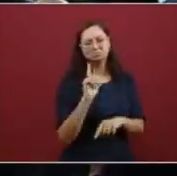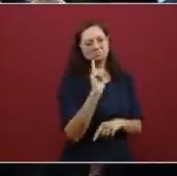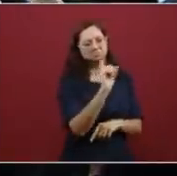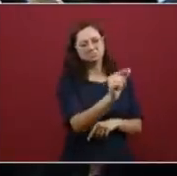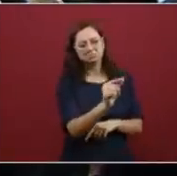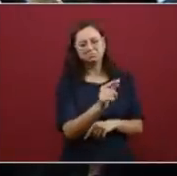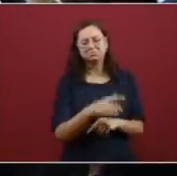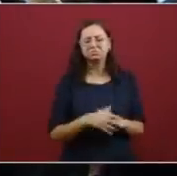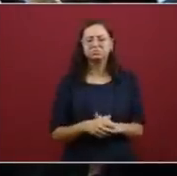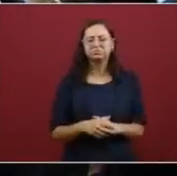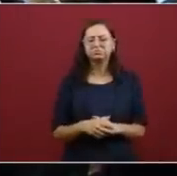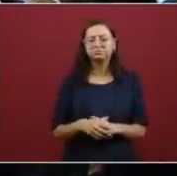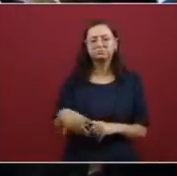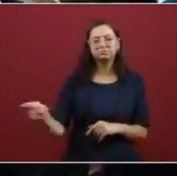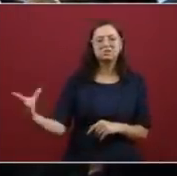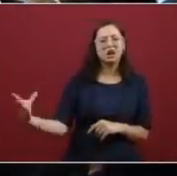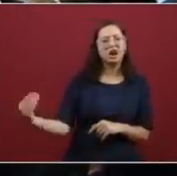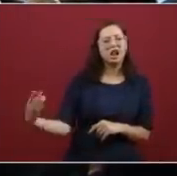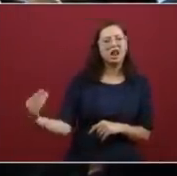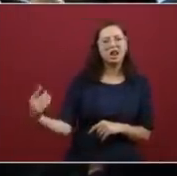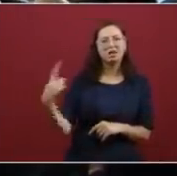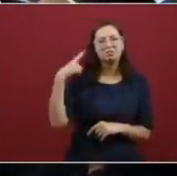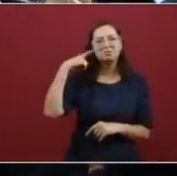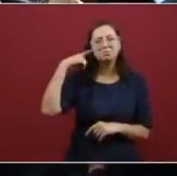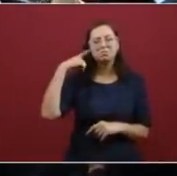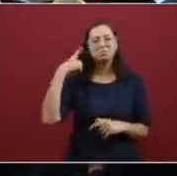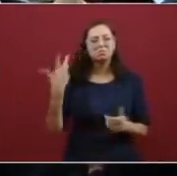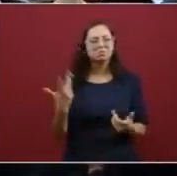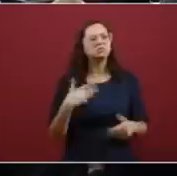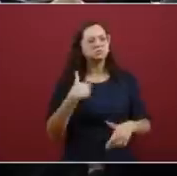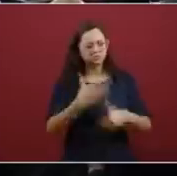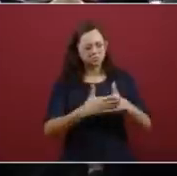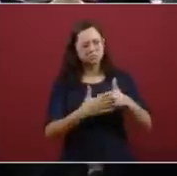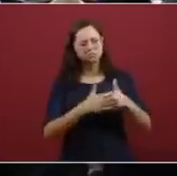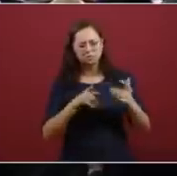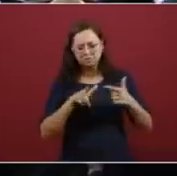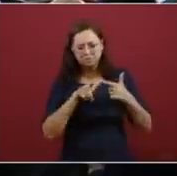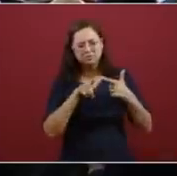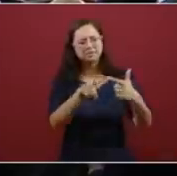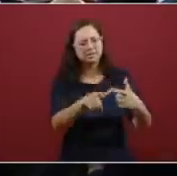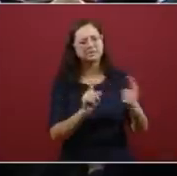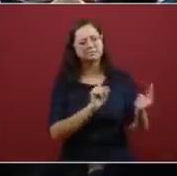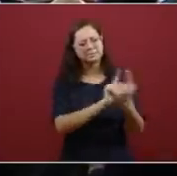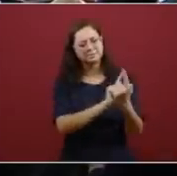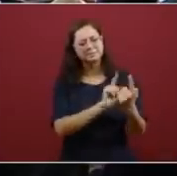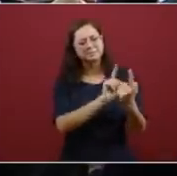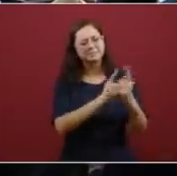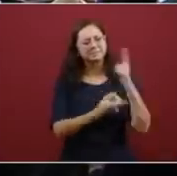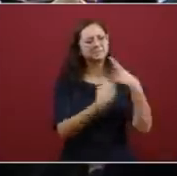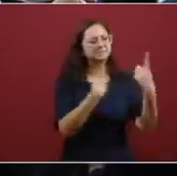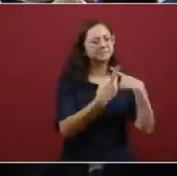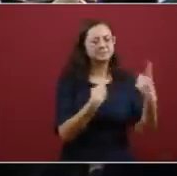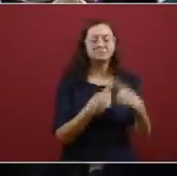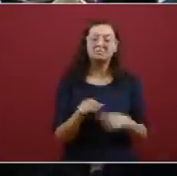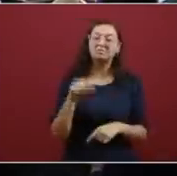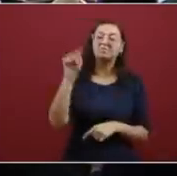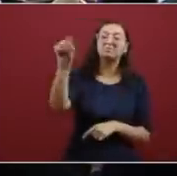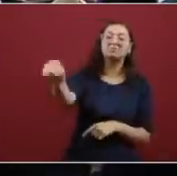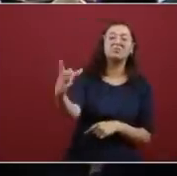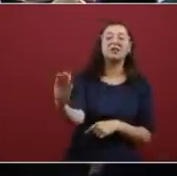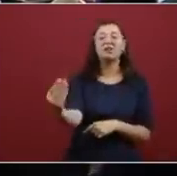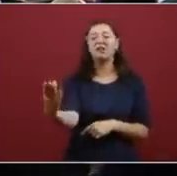tener encuentros permanentes. Gracias. No, no, no, eso no